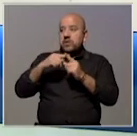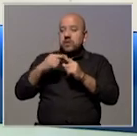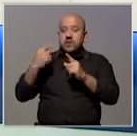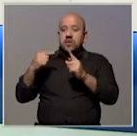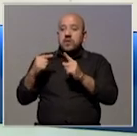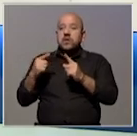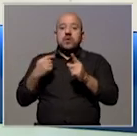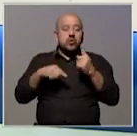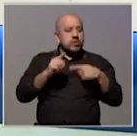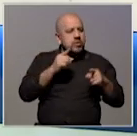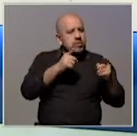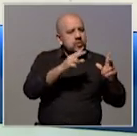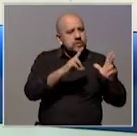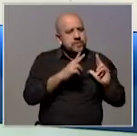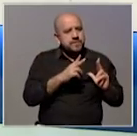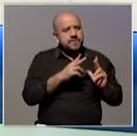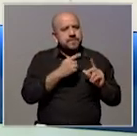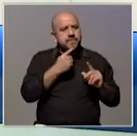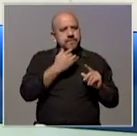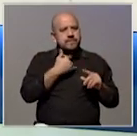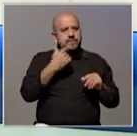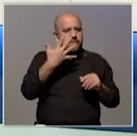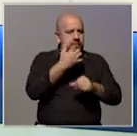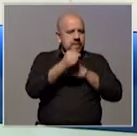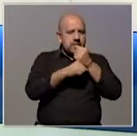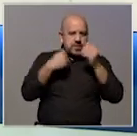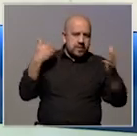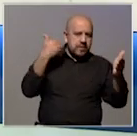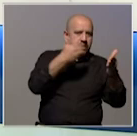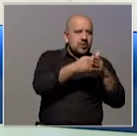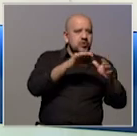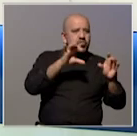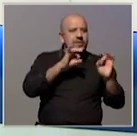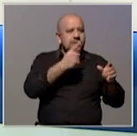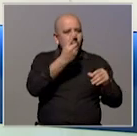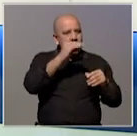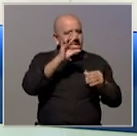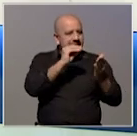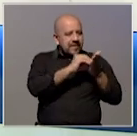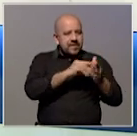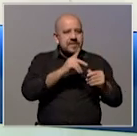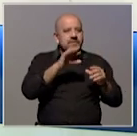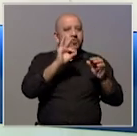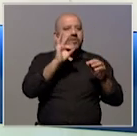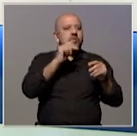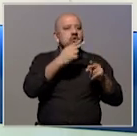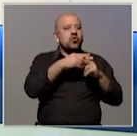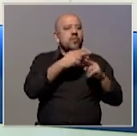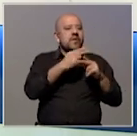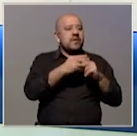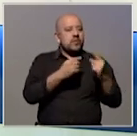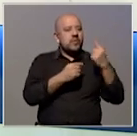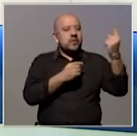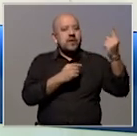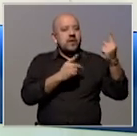en el ejercicio de decir durante casi cinco años sólo una vez estuvieron todos los ediles se tomaron los nombres de los titulares y no se tuvo en cuenta